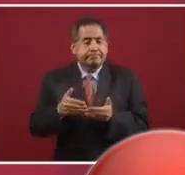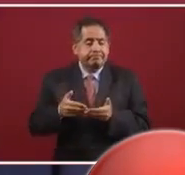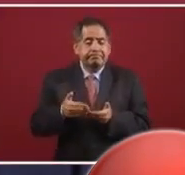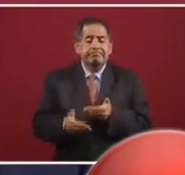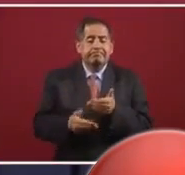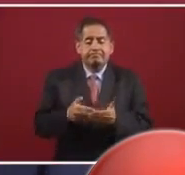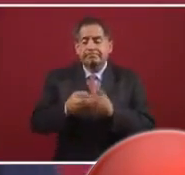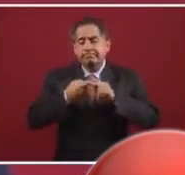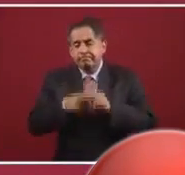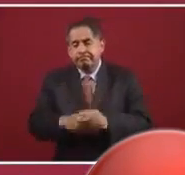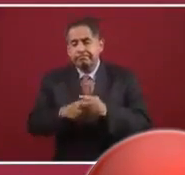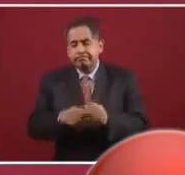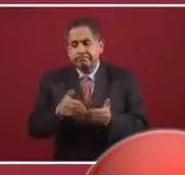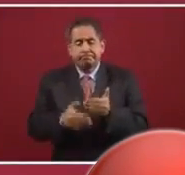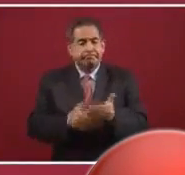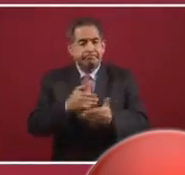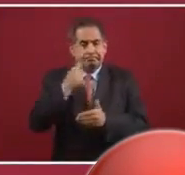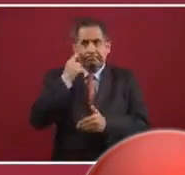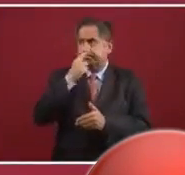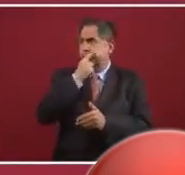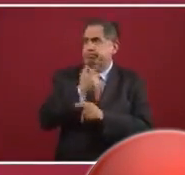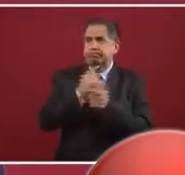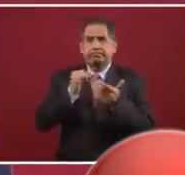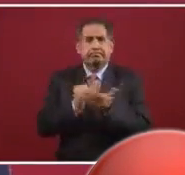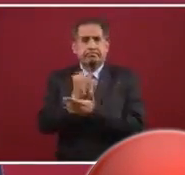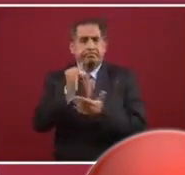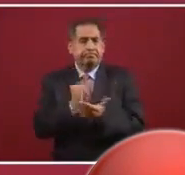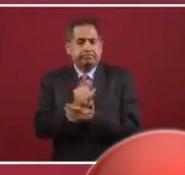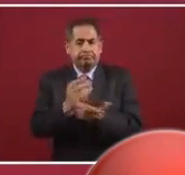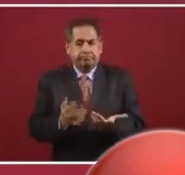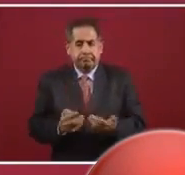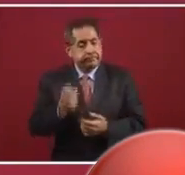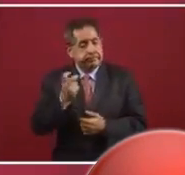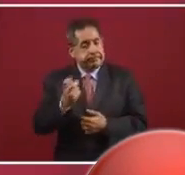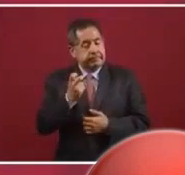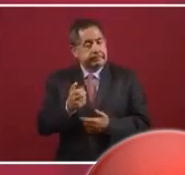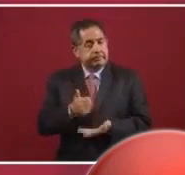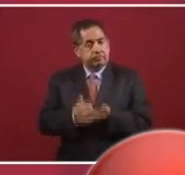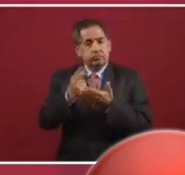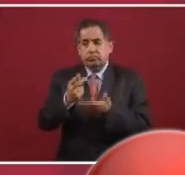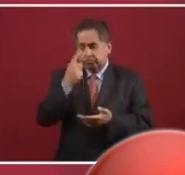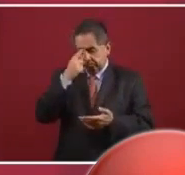la democracia ayuda mucho porque es un contrapeso.